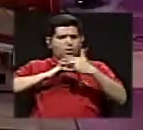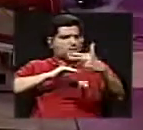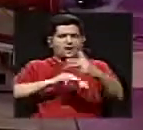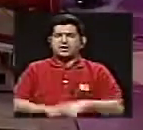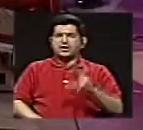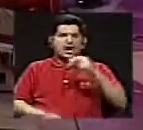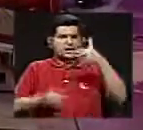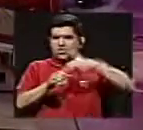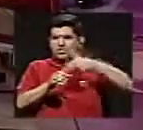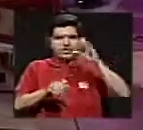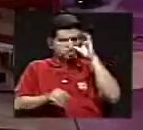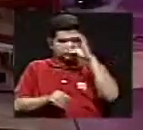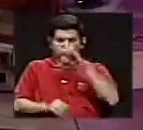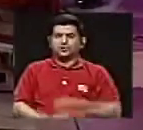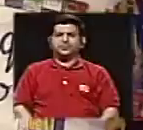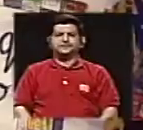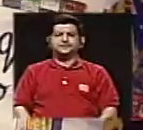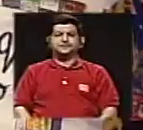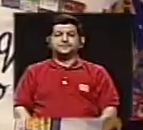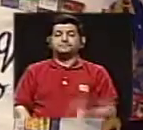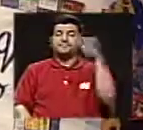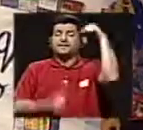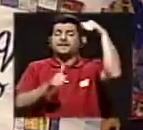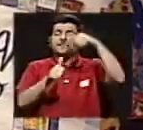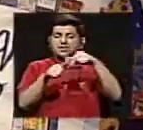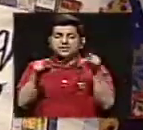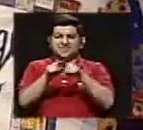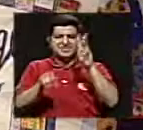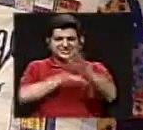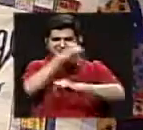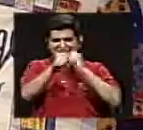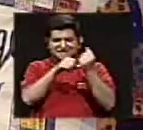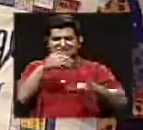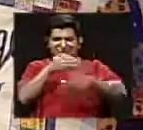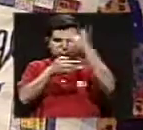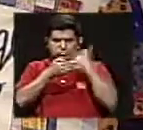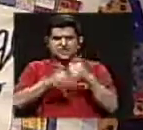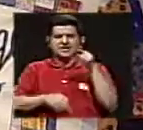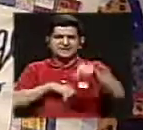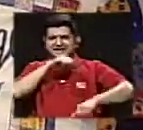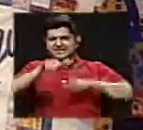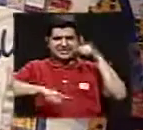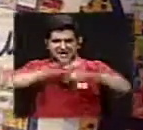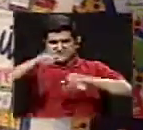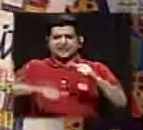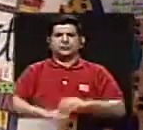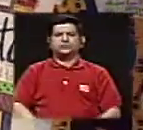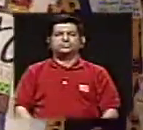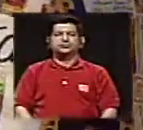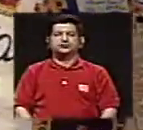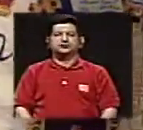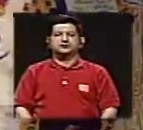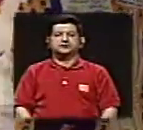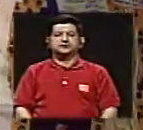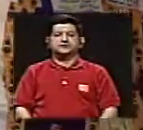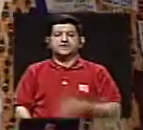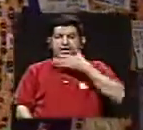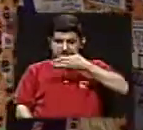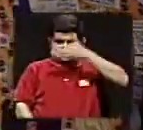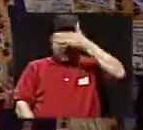las petroleras, etc. Entonces estamos como recordando que hace 6 años estábamos en esa lucha, donde